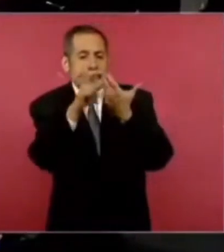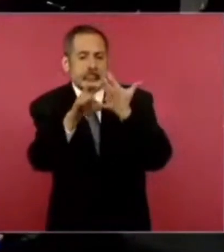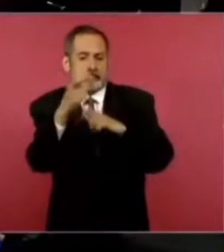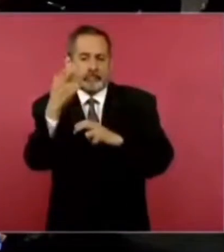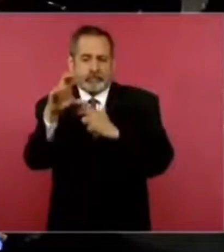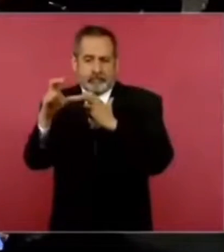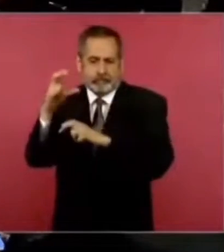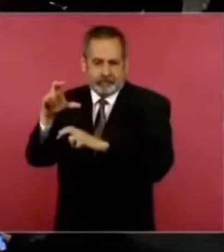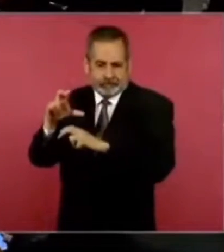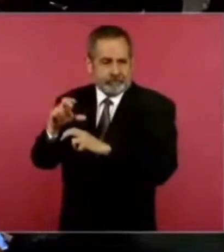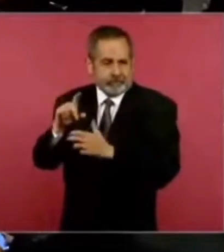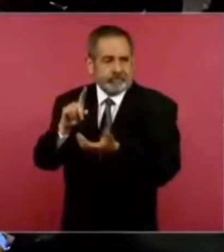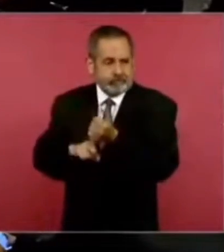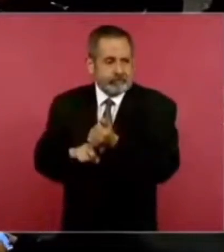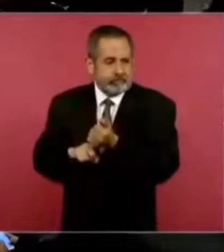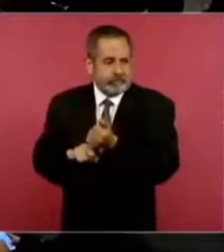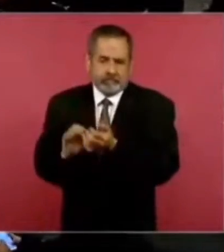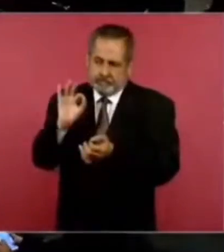tenemos que hacerlo,